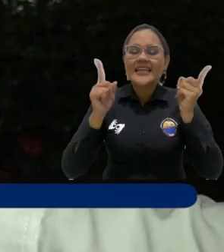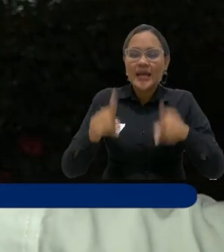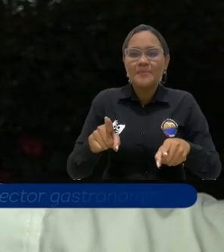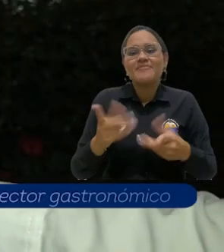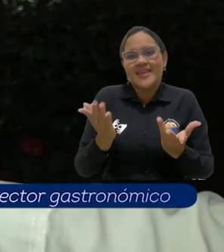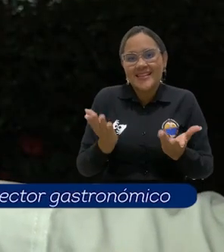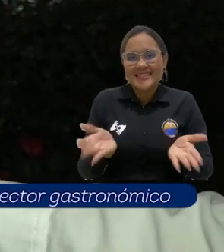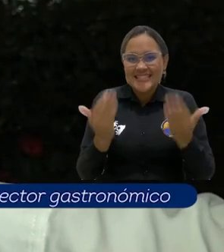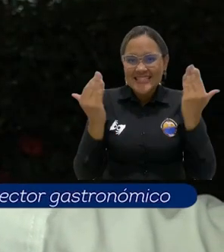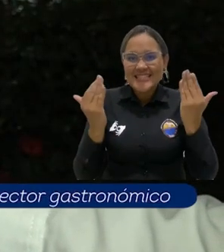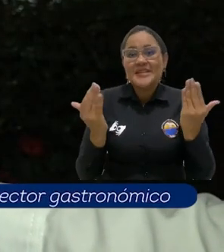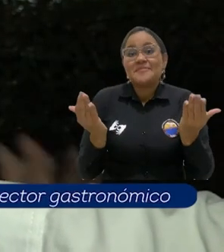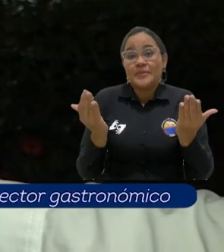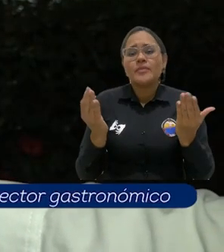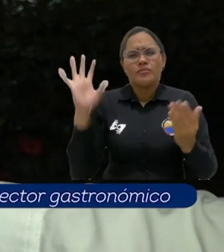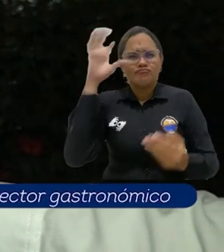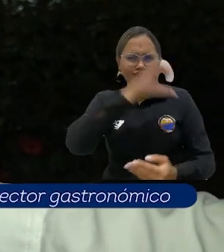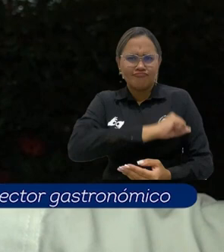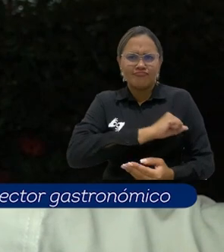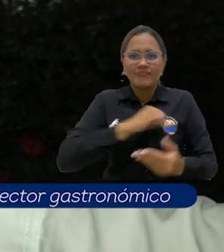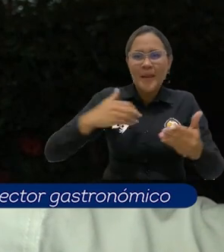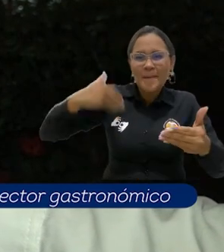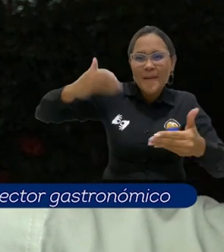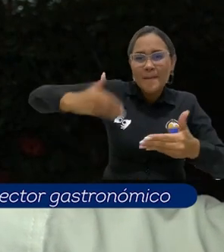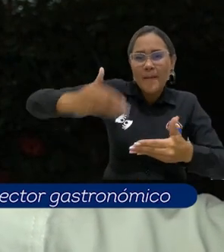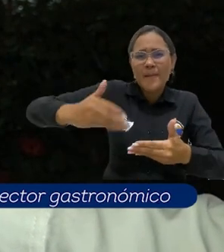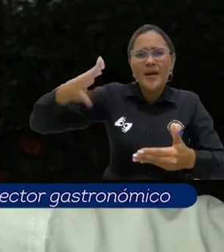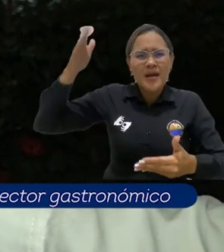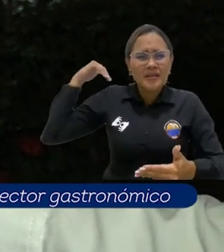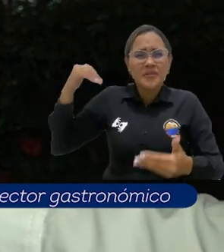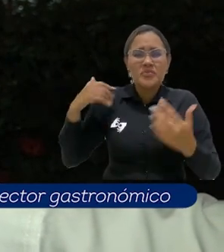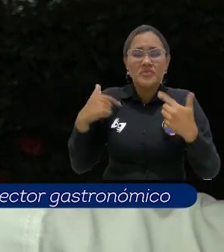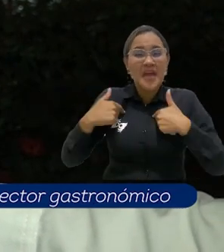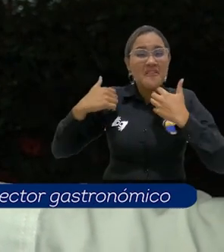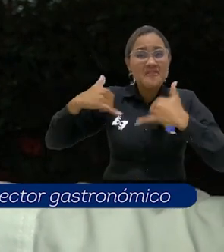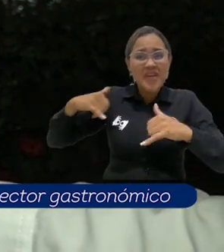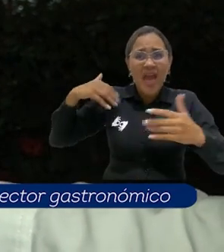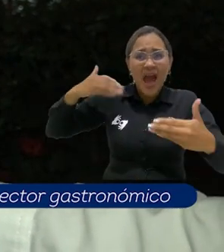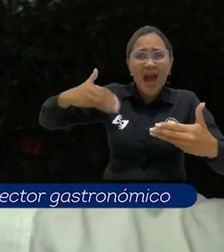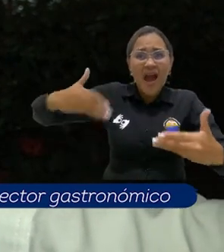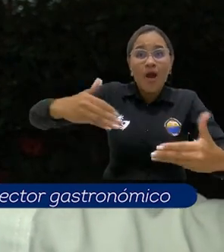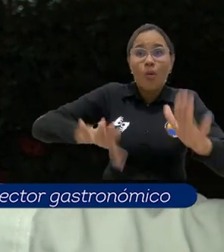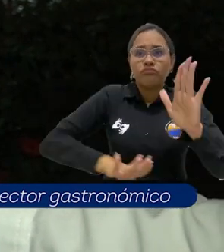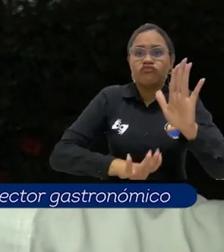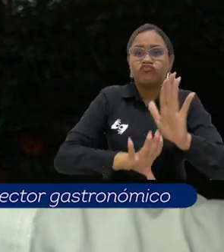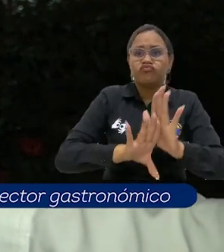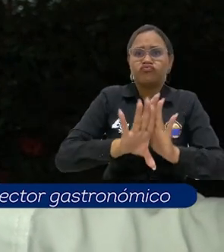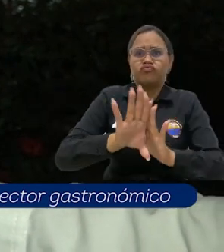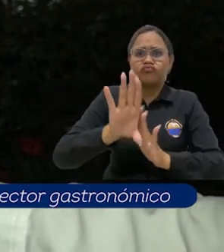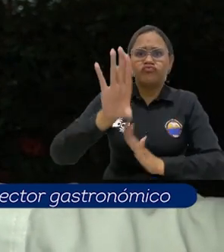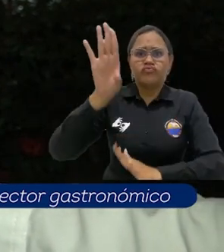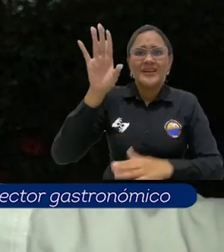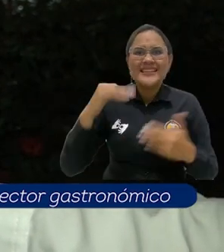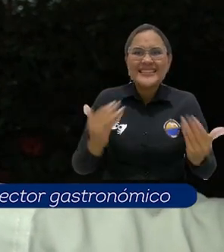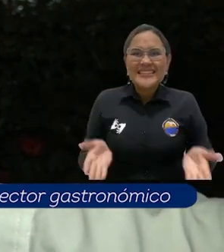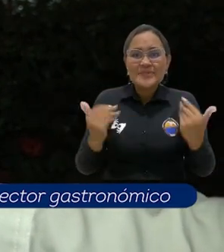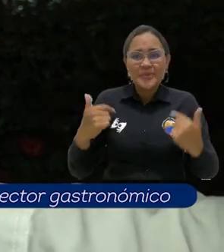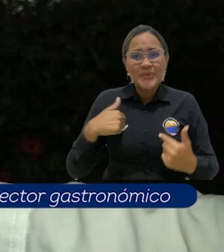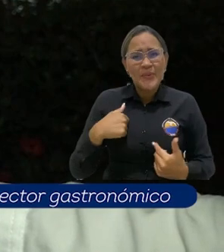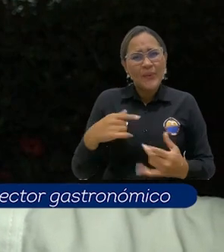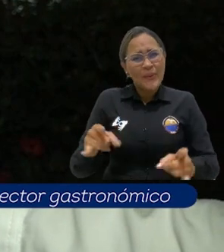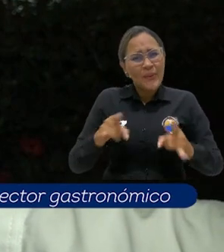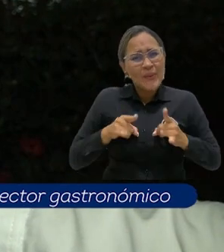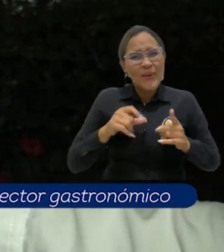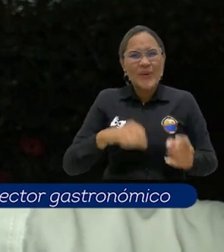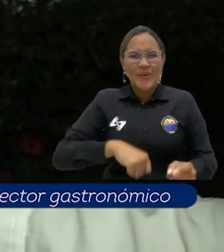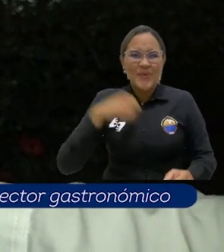ha progresado el programa desde que yo terminé la academia eh Y de verdad que es un orgullo saber que estuve